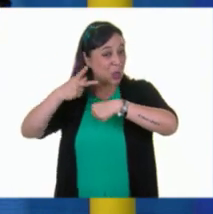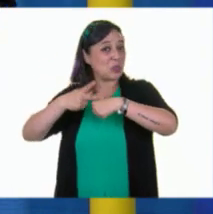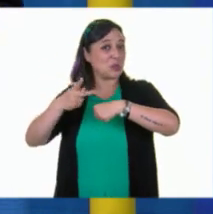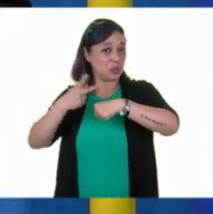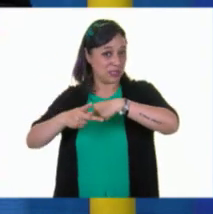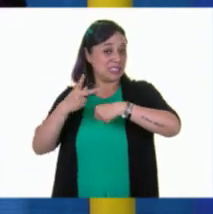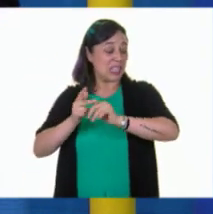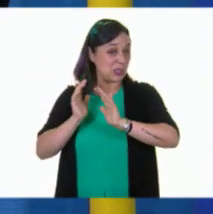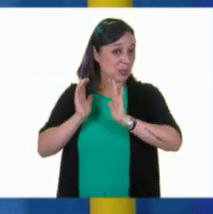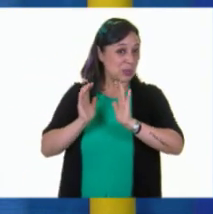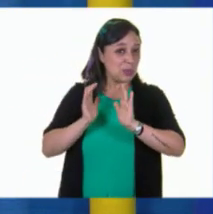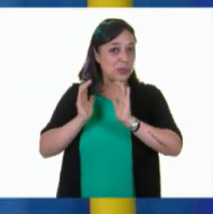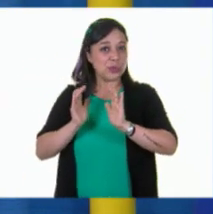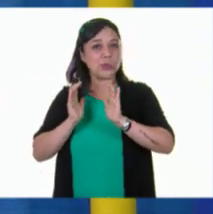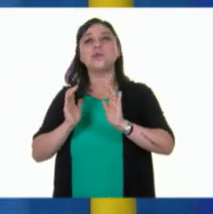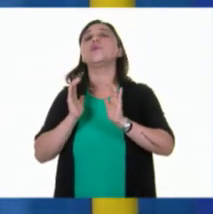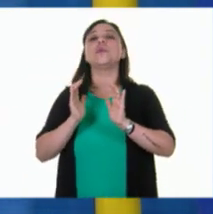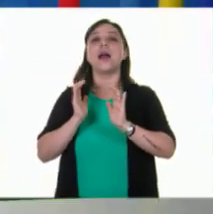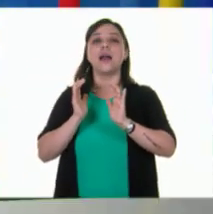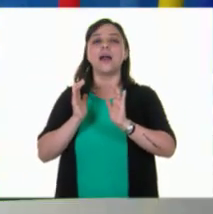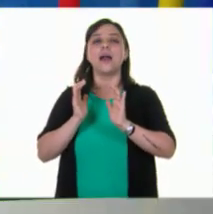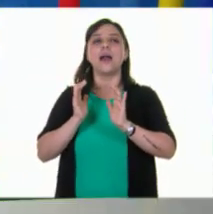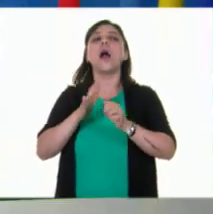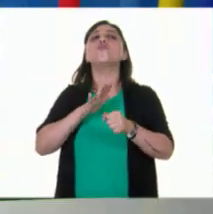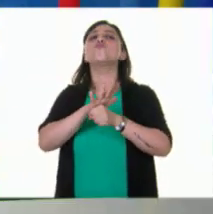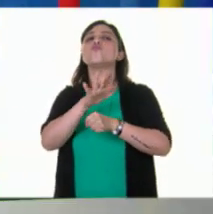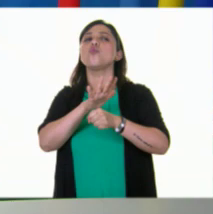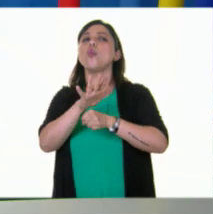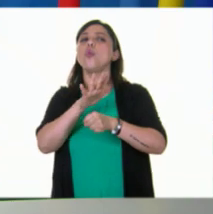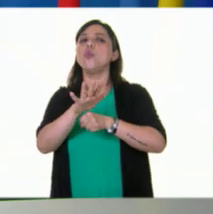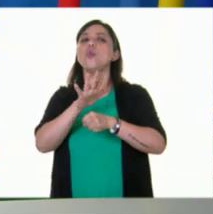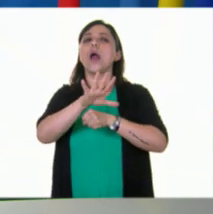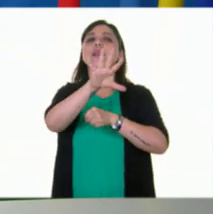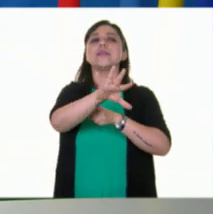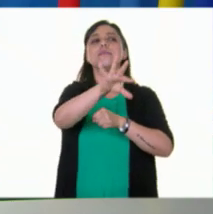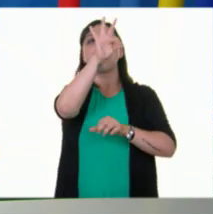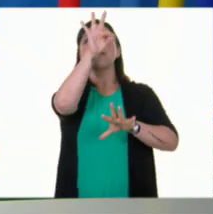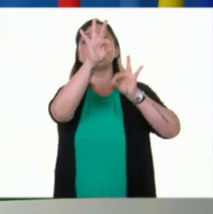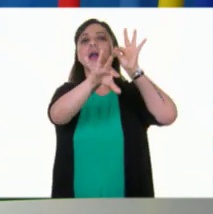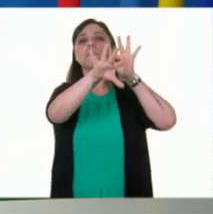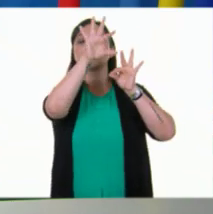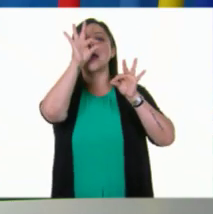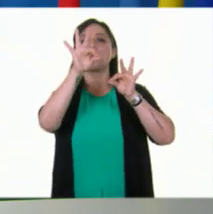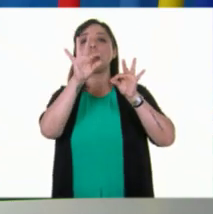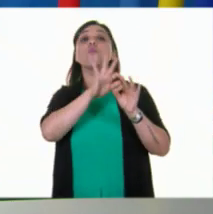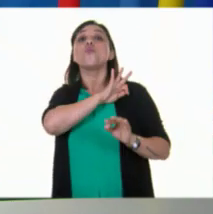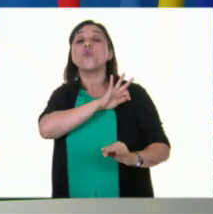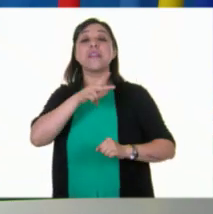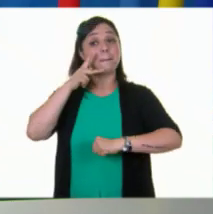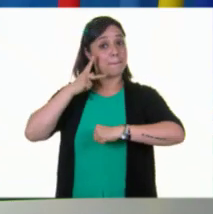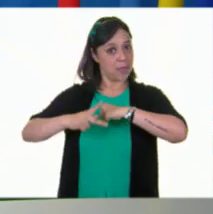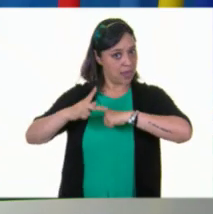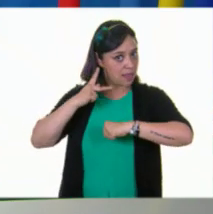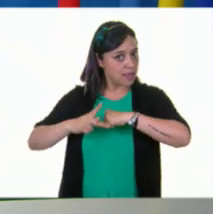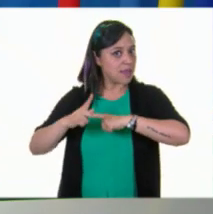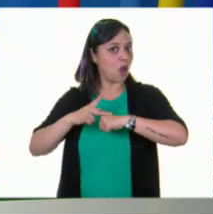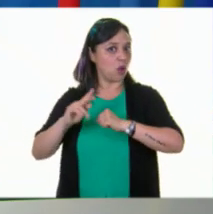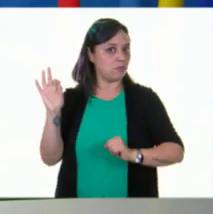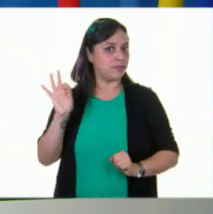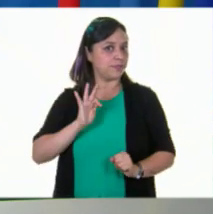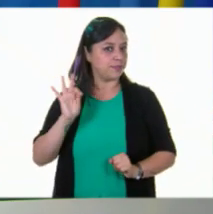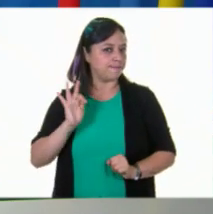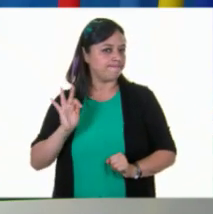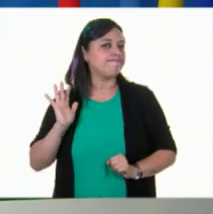población, vamos a ir a identificar cuáles de estas consideran que va a ser una amenaza o un peligro. A ver,